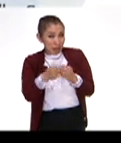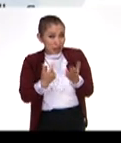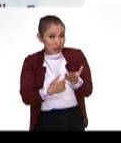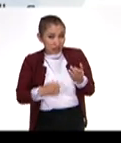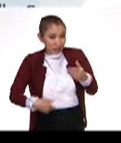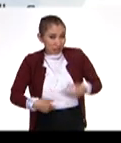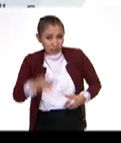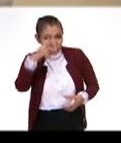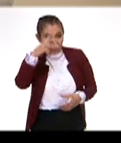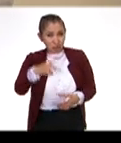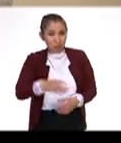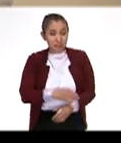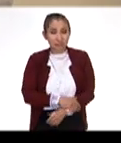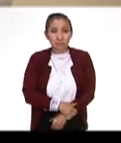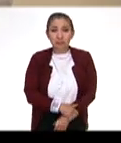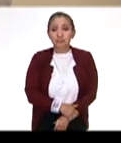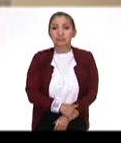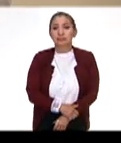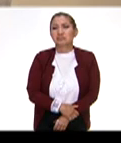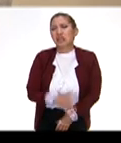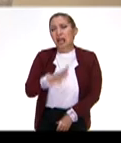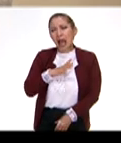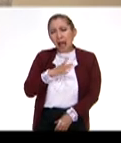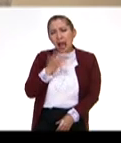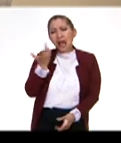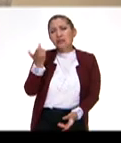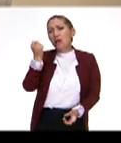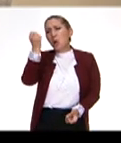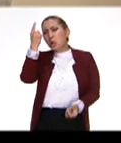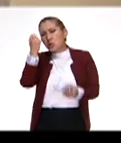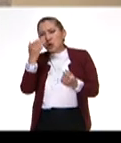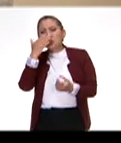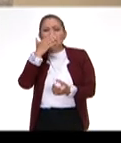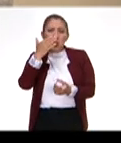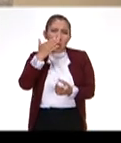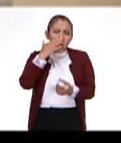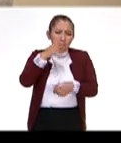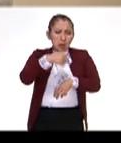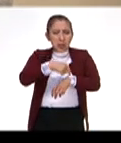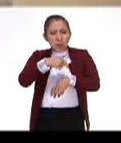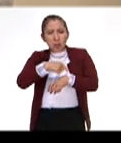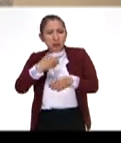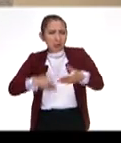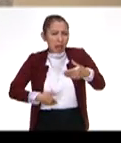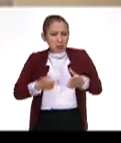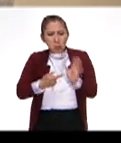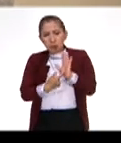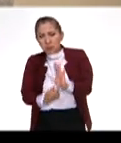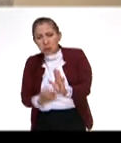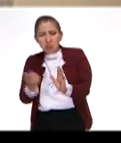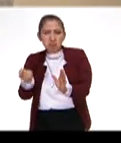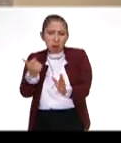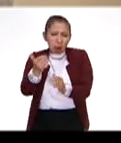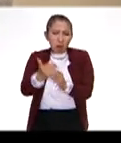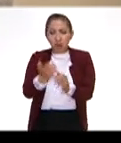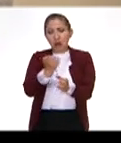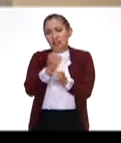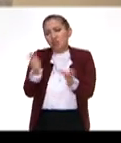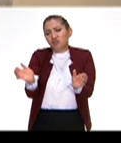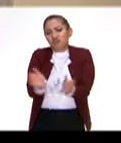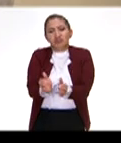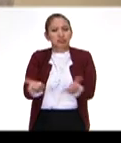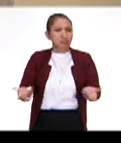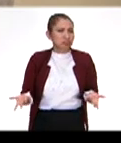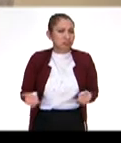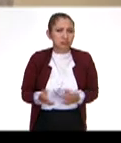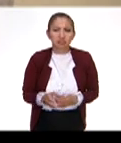teatro en México. Hay muy pocas temporadas en Sonora, tomando en cuenta que es un estado pues, más pequeño y que